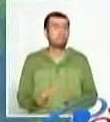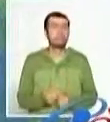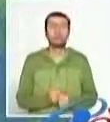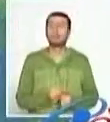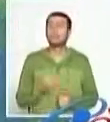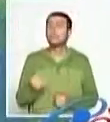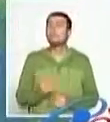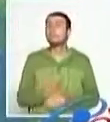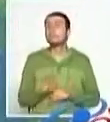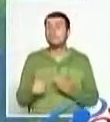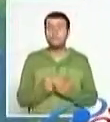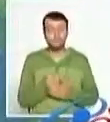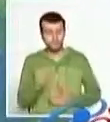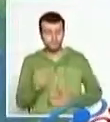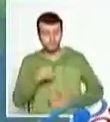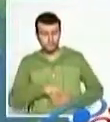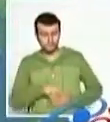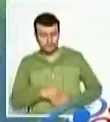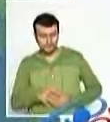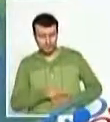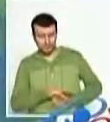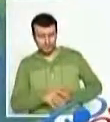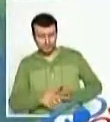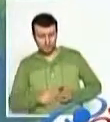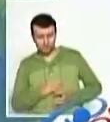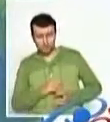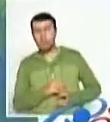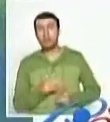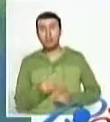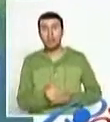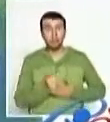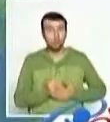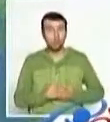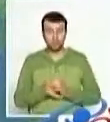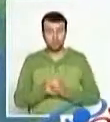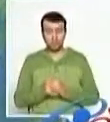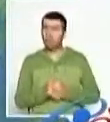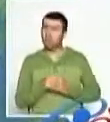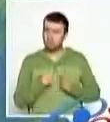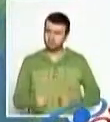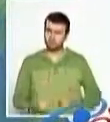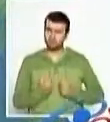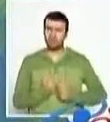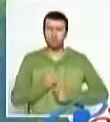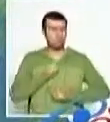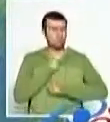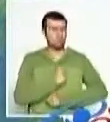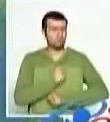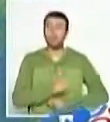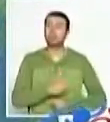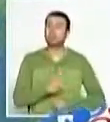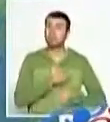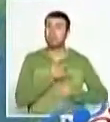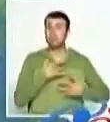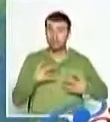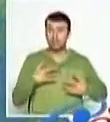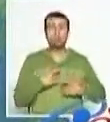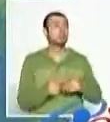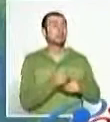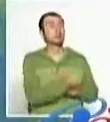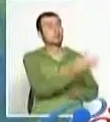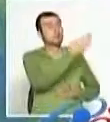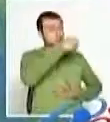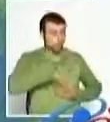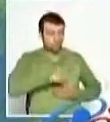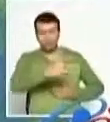todos los micronutrientes y las organelas que van a permitir que la célula no se muera, que la célula se mantenga sana. Y esa